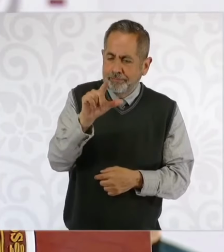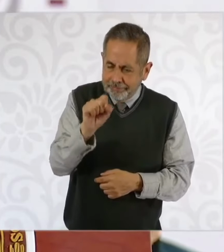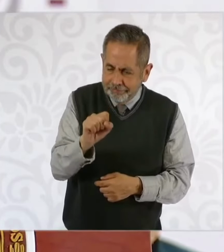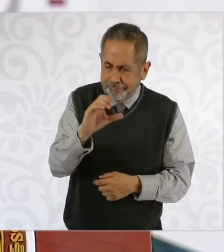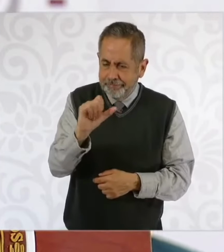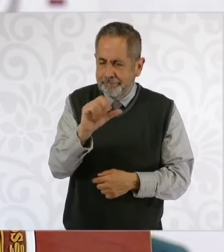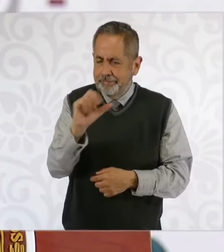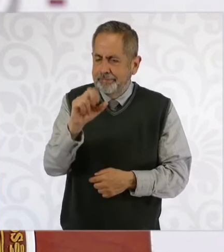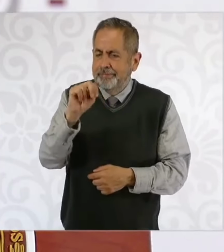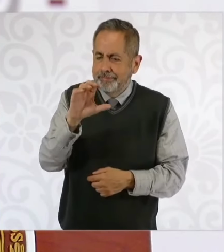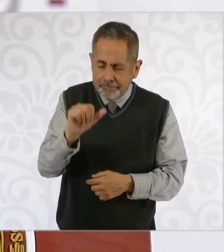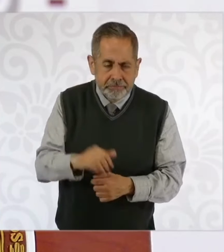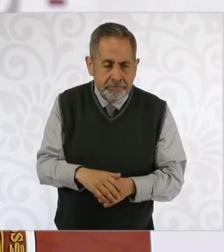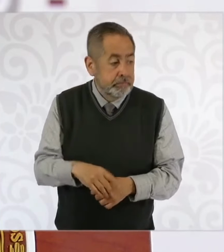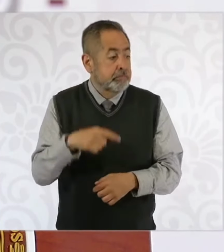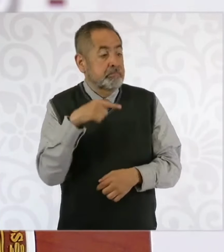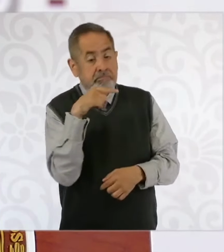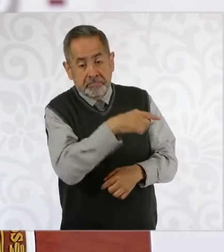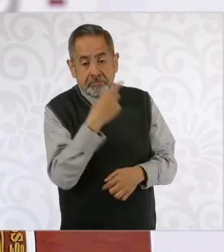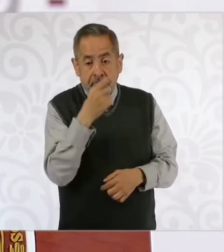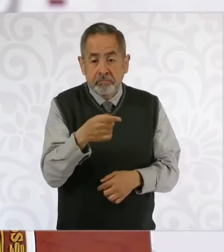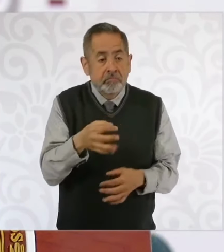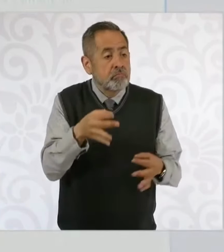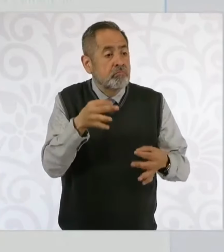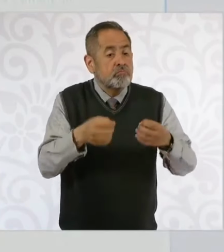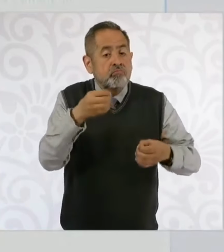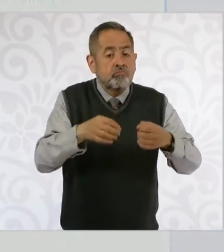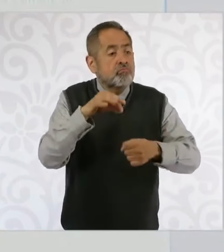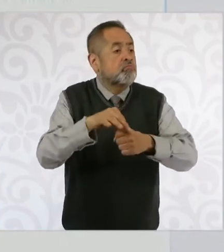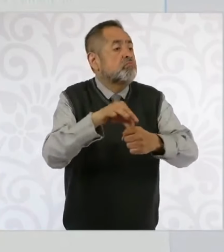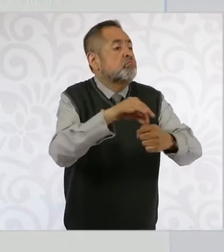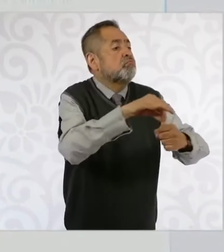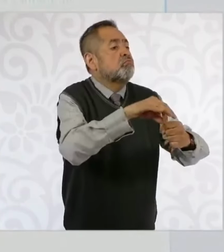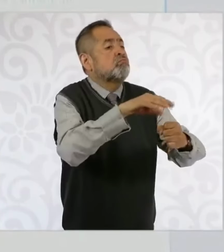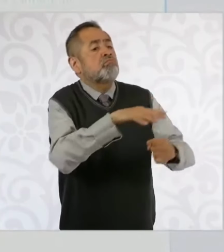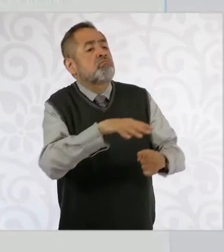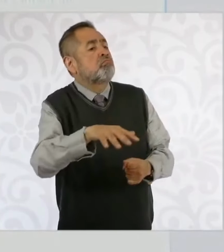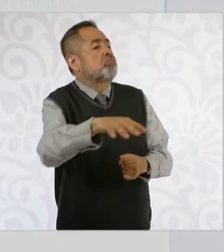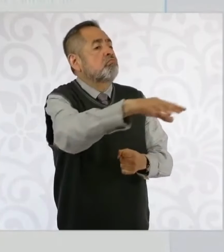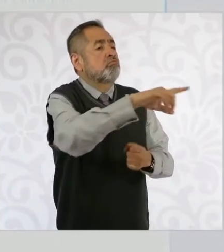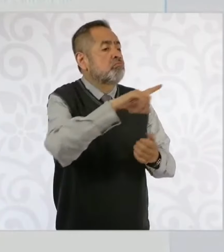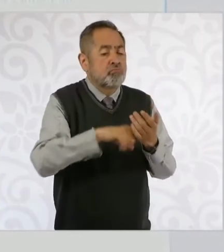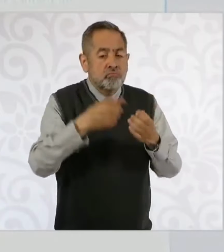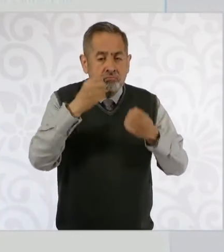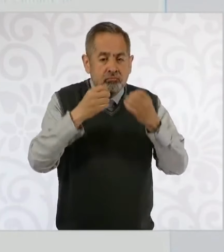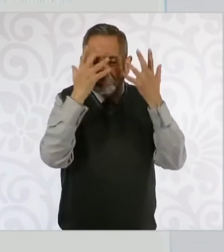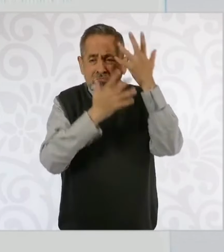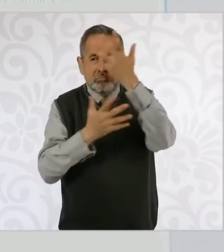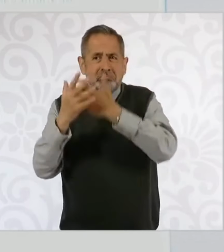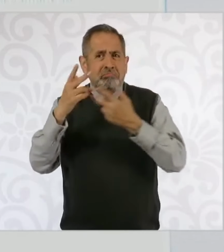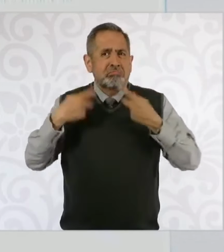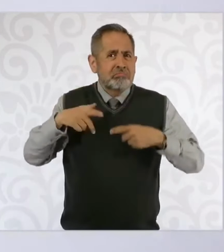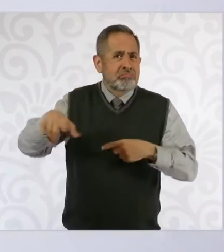que es que se va a votar por muchos jueces y que el pueblo se va a confundir.